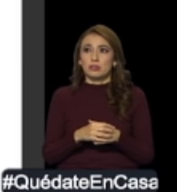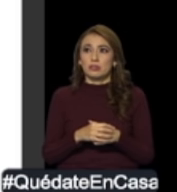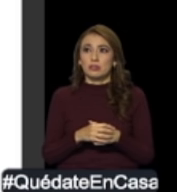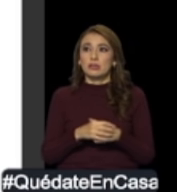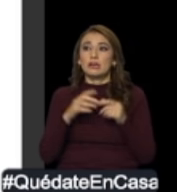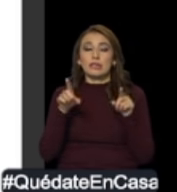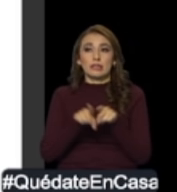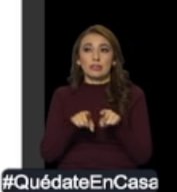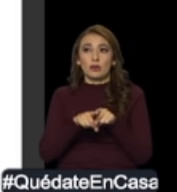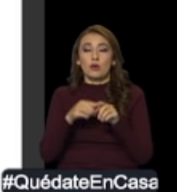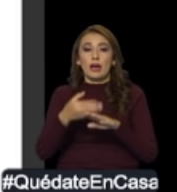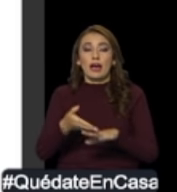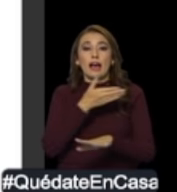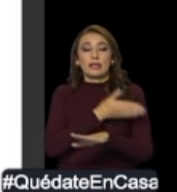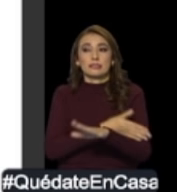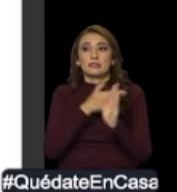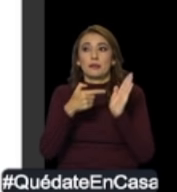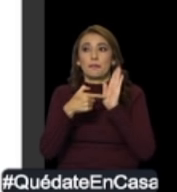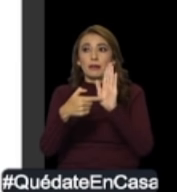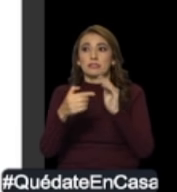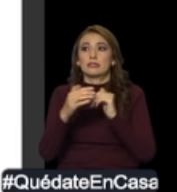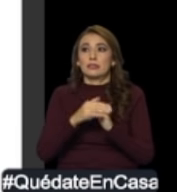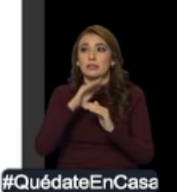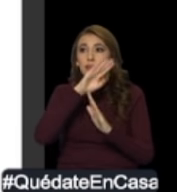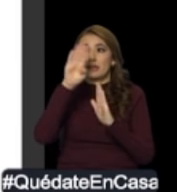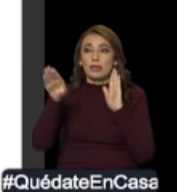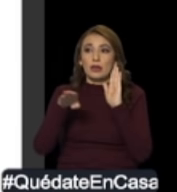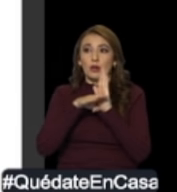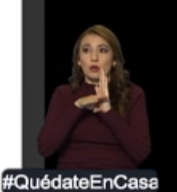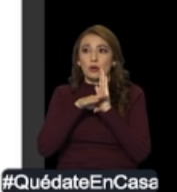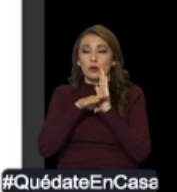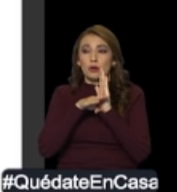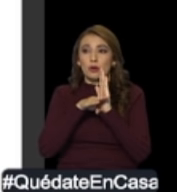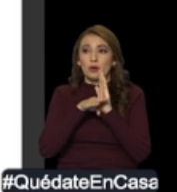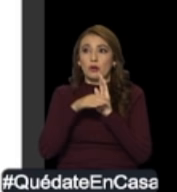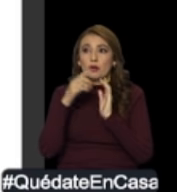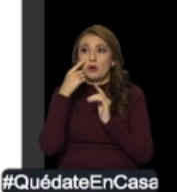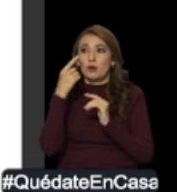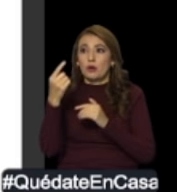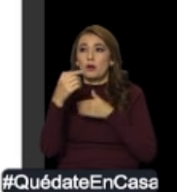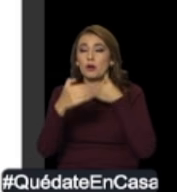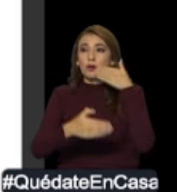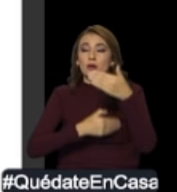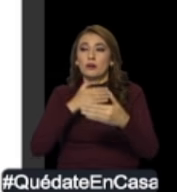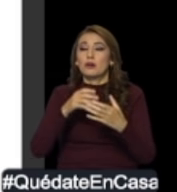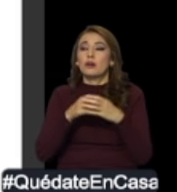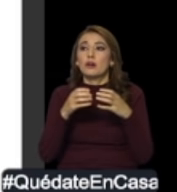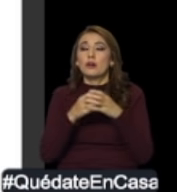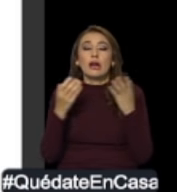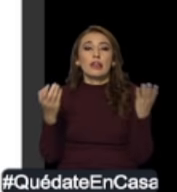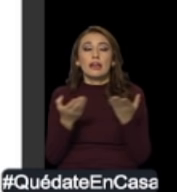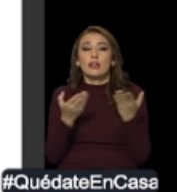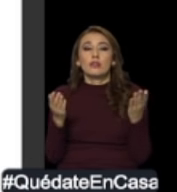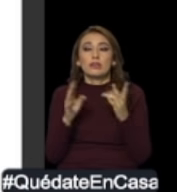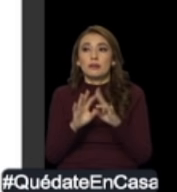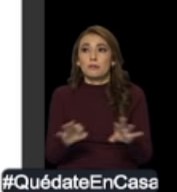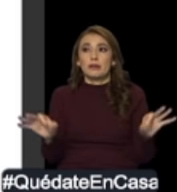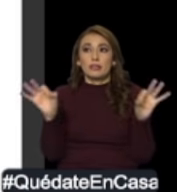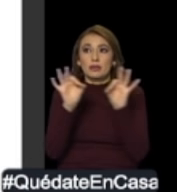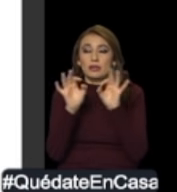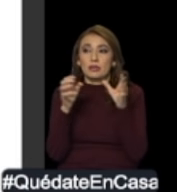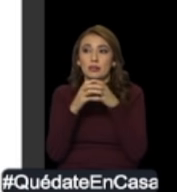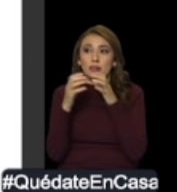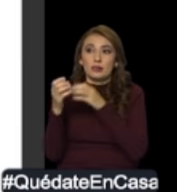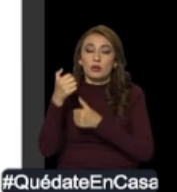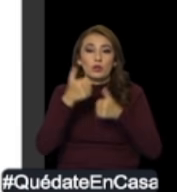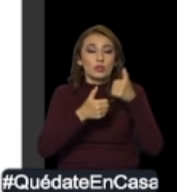se presentó anteriormente, y los casos, la procedencia, aquí hay un error, la procedencia, de dónde vienen, de